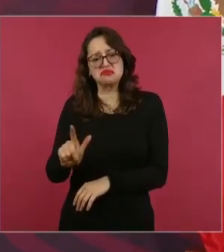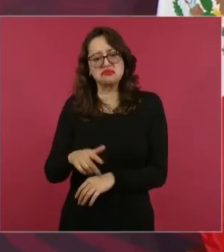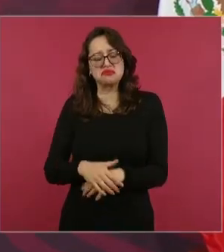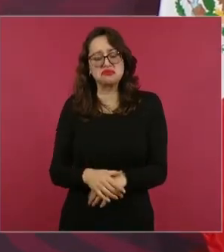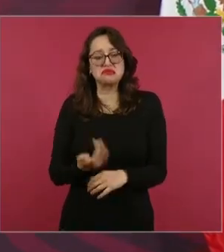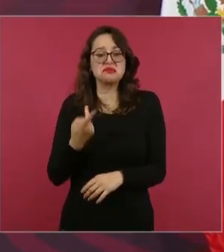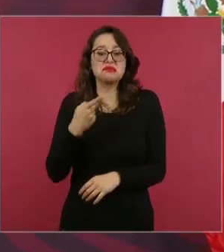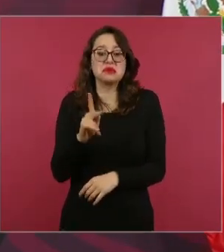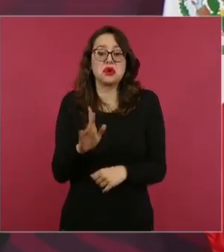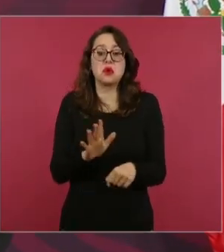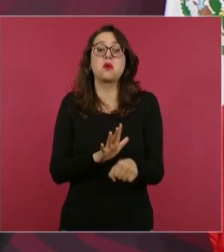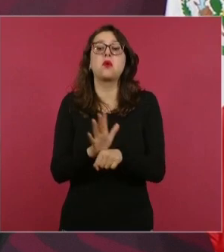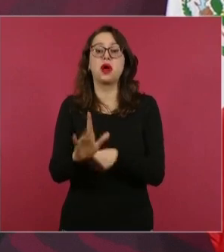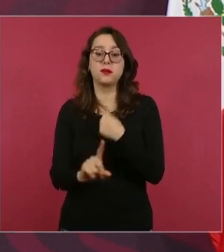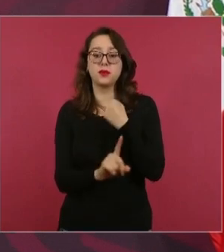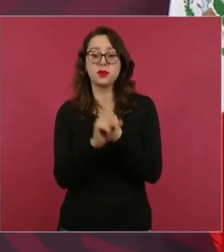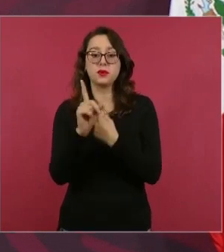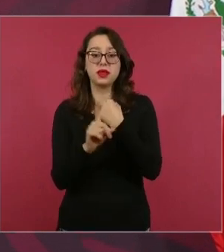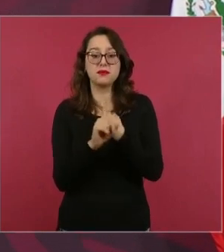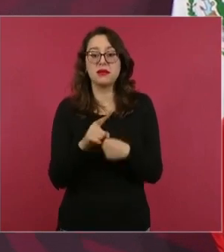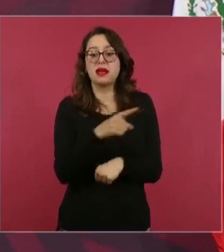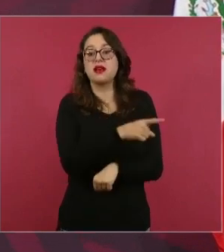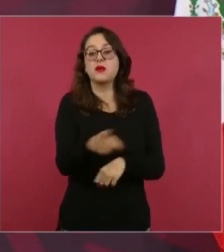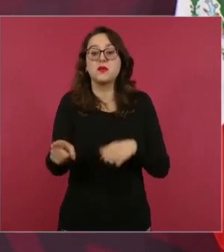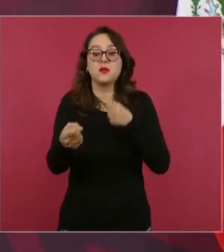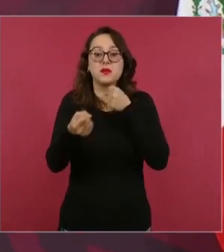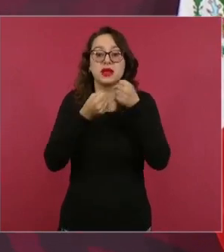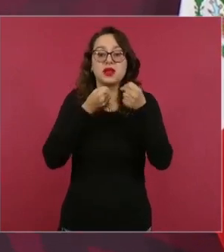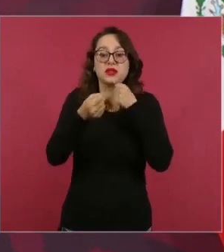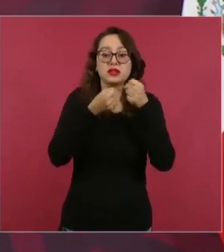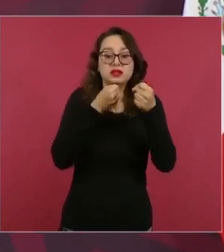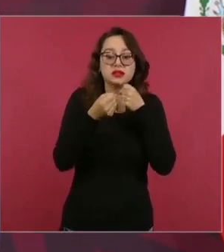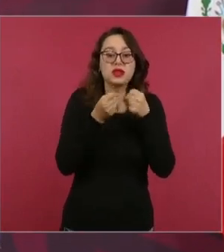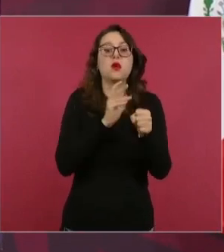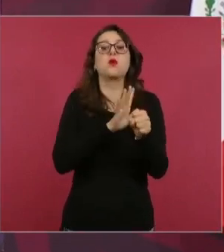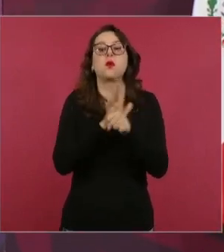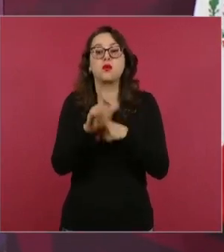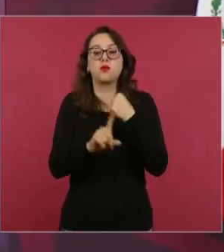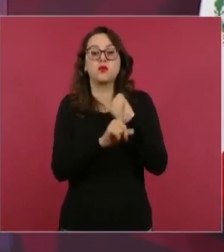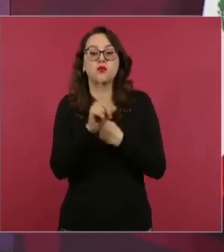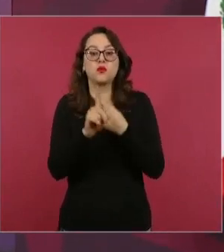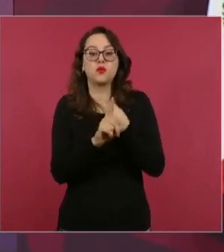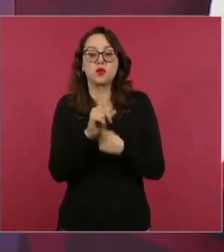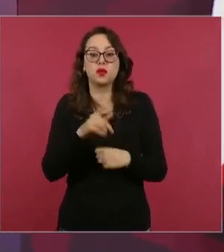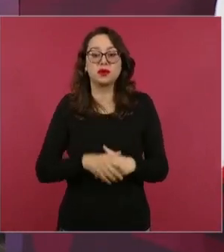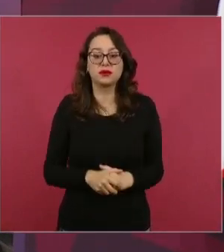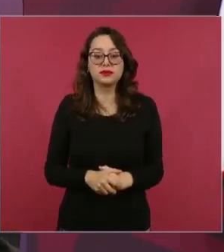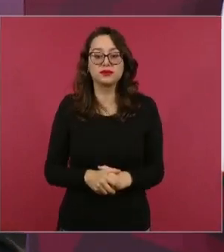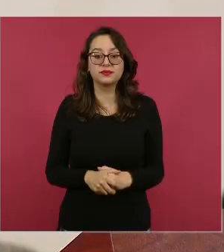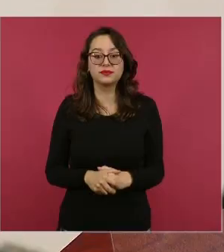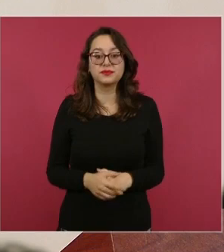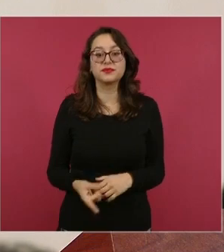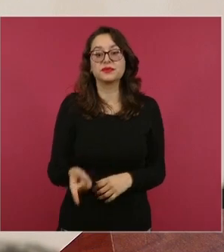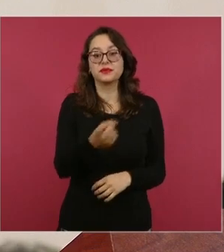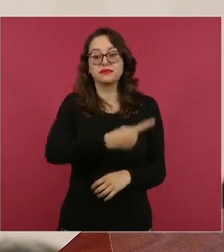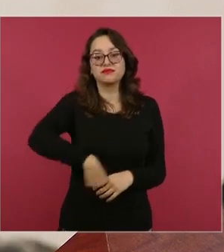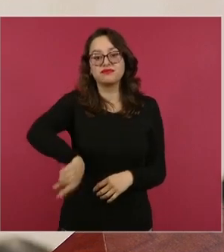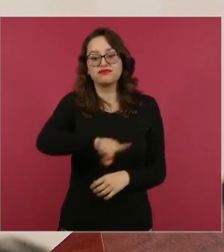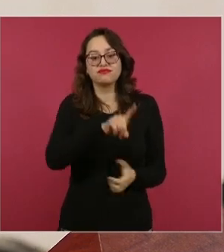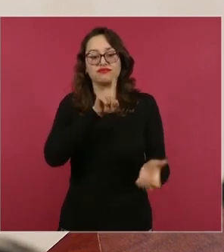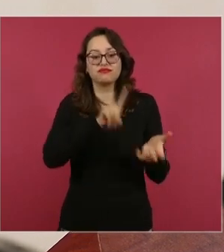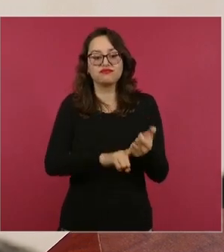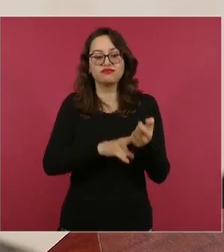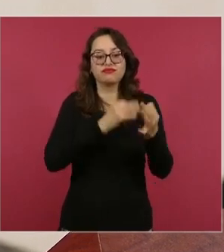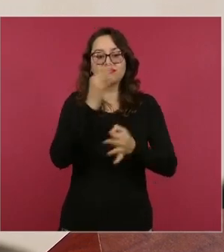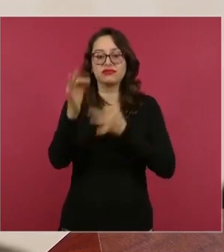el asunto es que pues juegan un papel en un